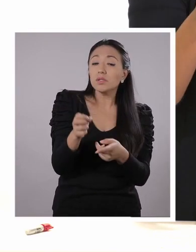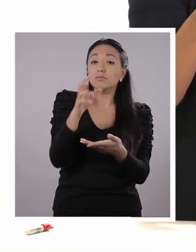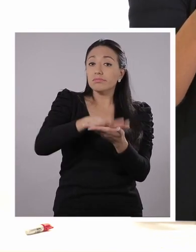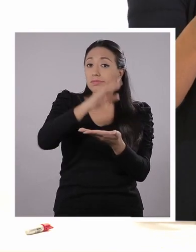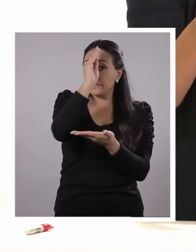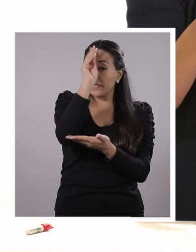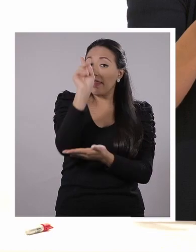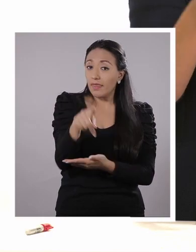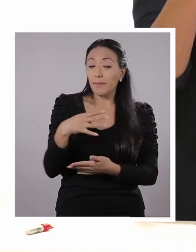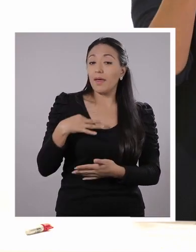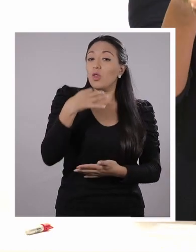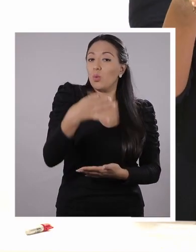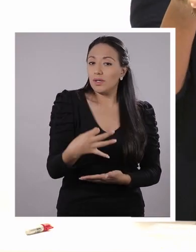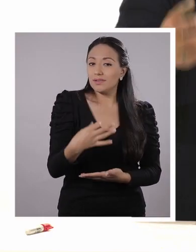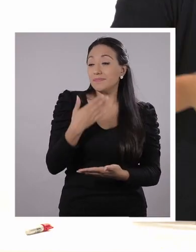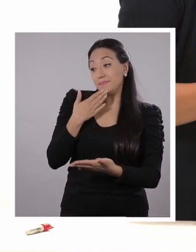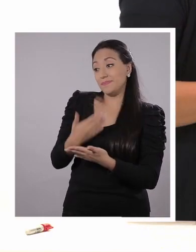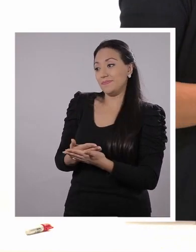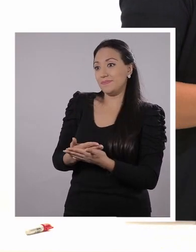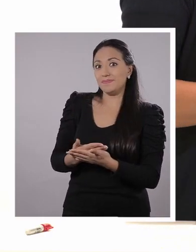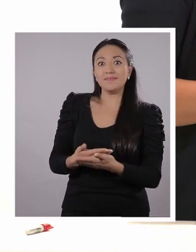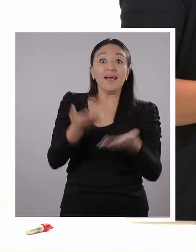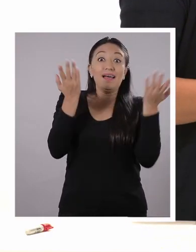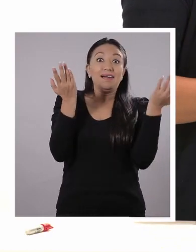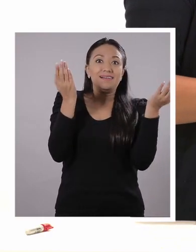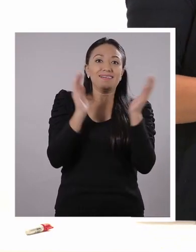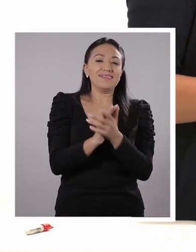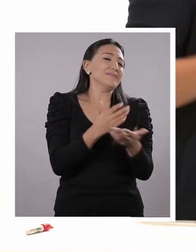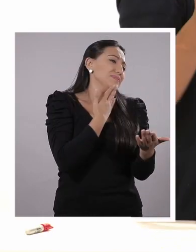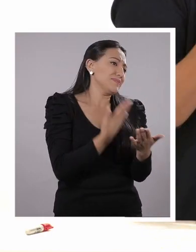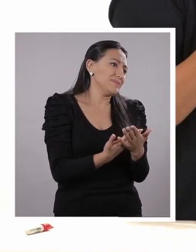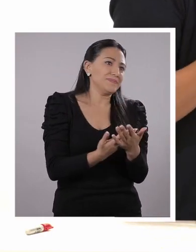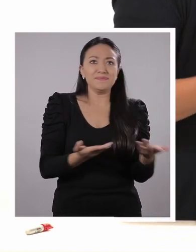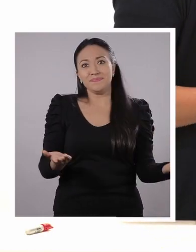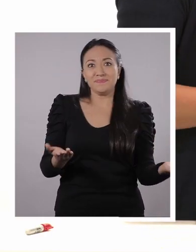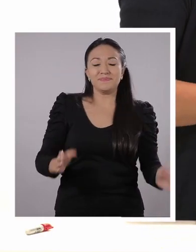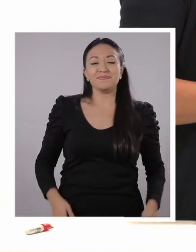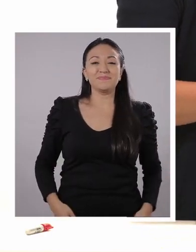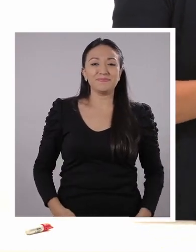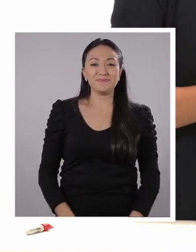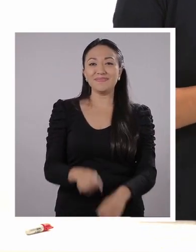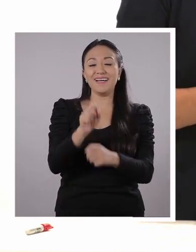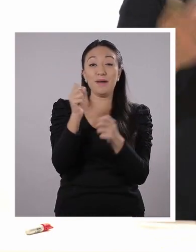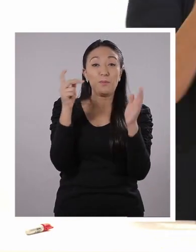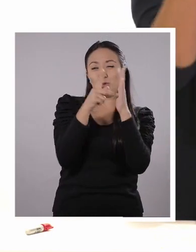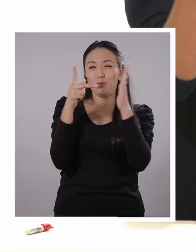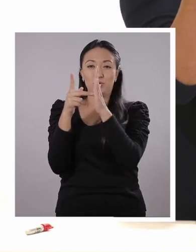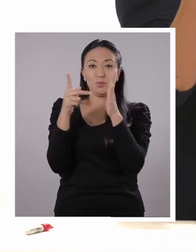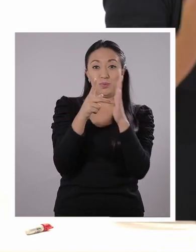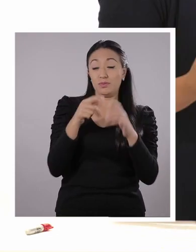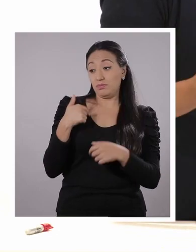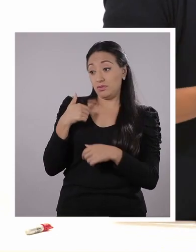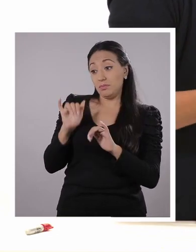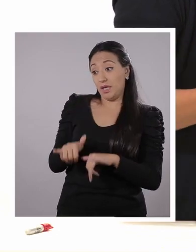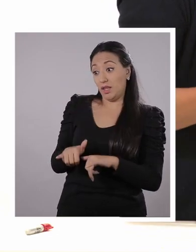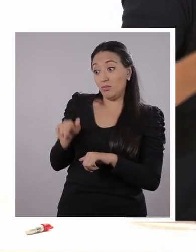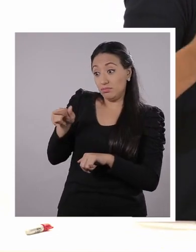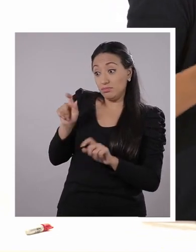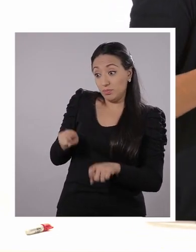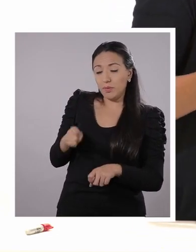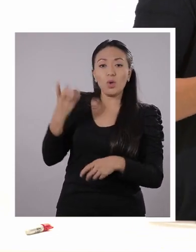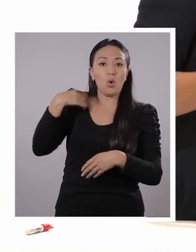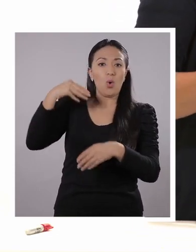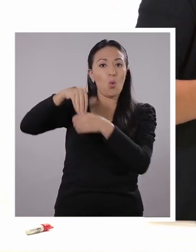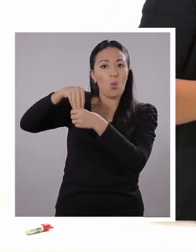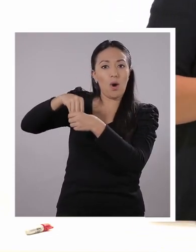usar todo lo que aprendieron y a ser corteses. Y eso, gracias, profe. Mire, otra. Gracias, Pancho. De nada. Muy bien, 2 puntos más. Eso, por favor, ¿me